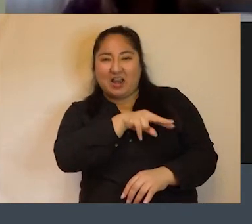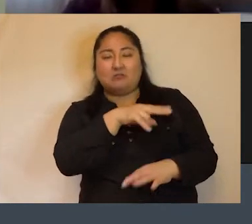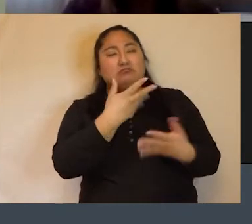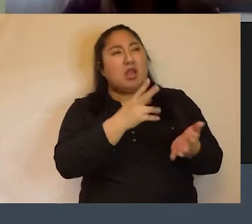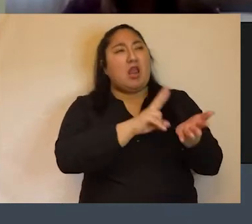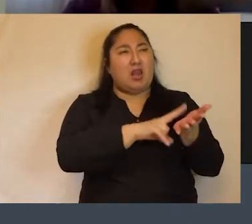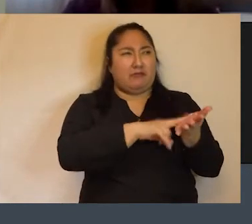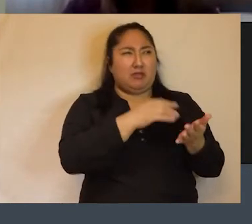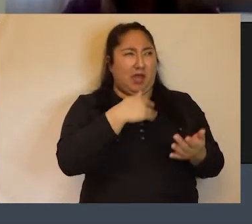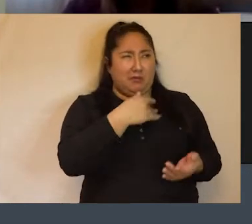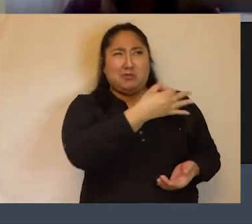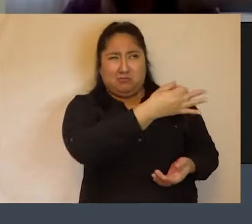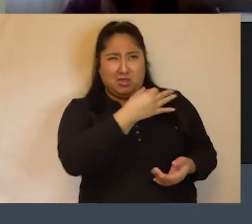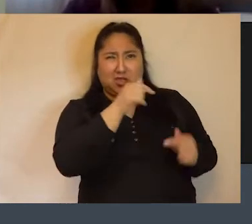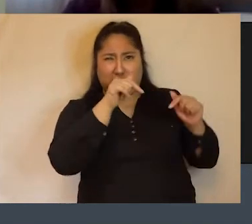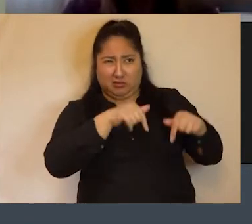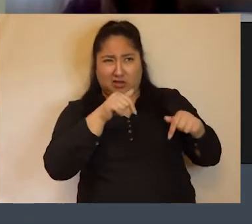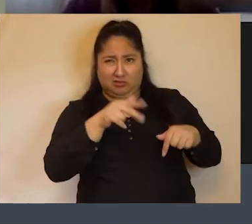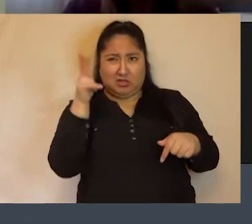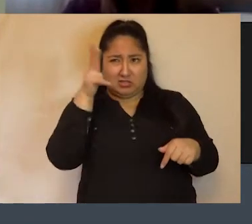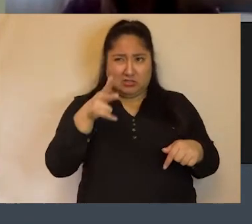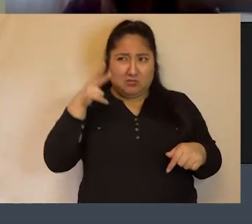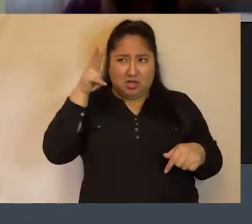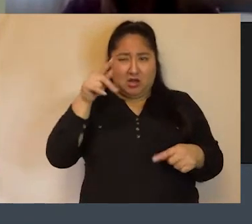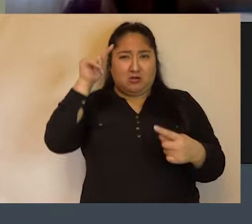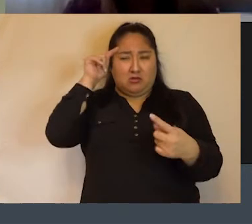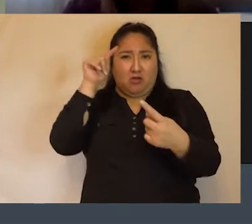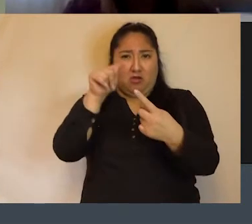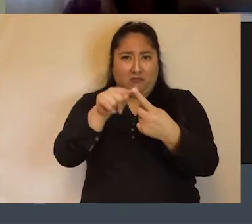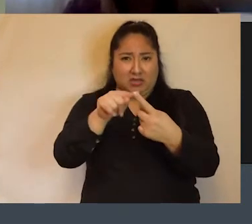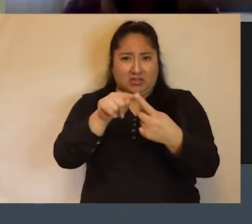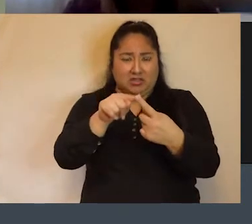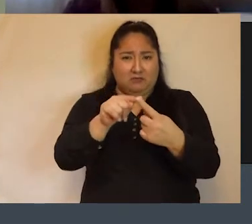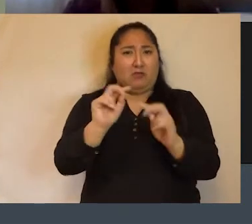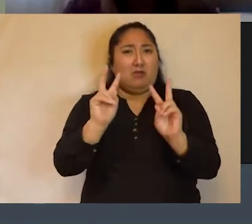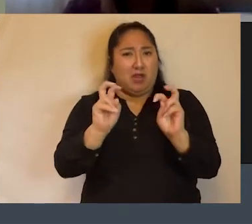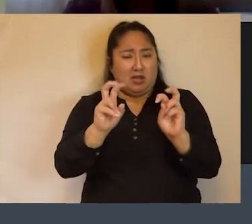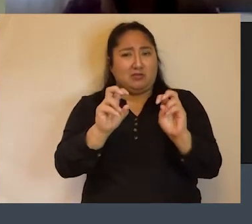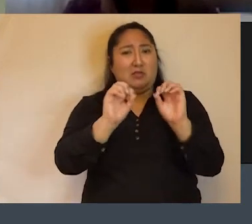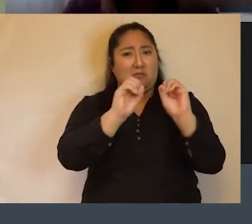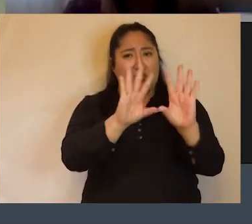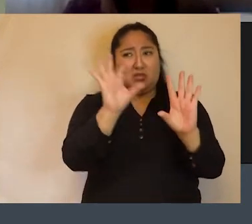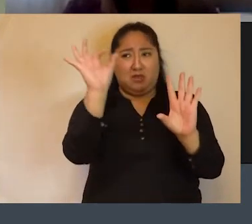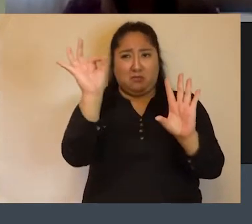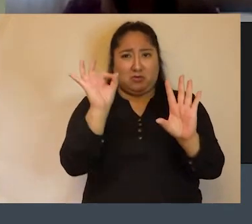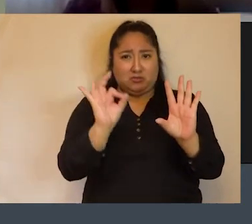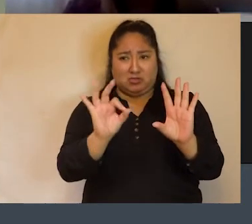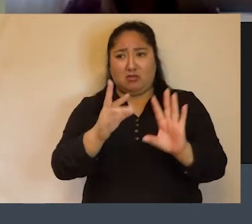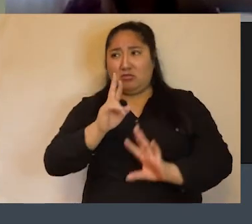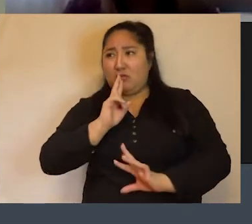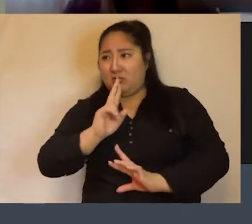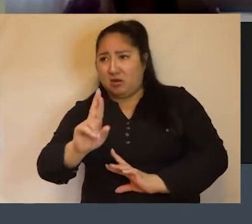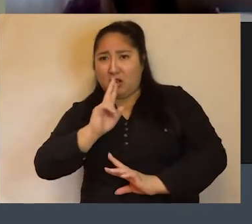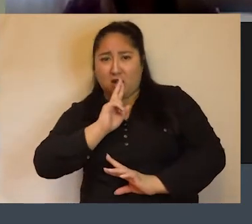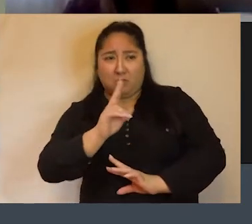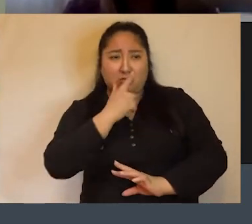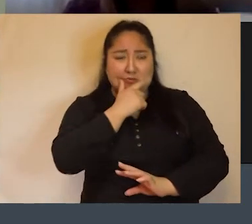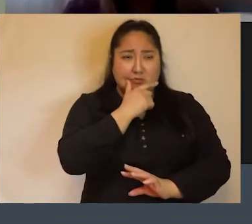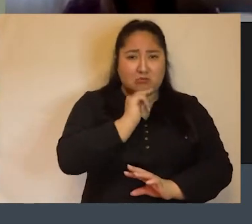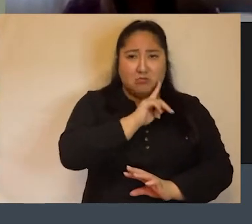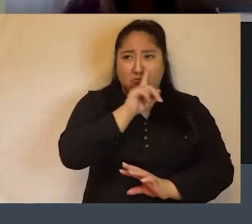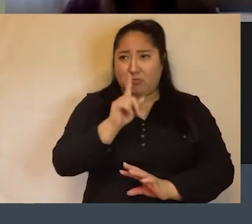verdad es que se nos había dicho que este era un foro en el cual lo que más íbamos a estar enfocados era a contestar